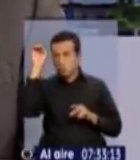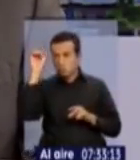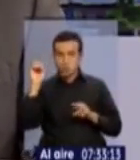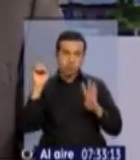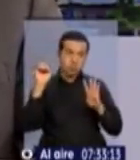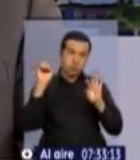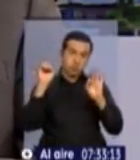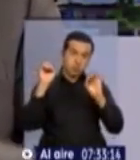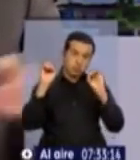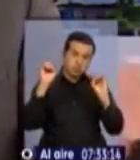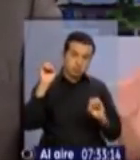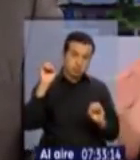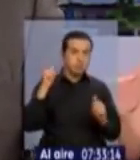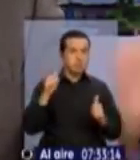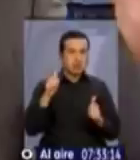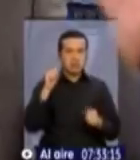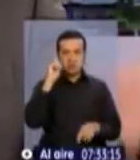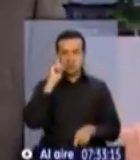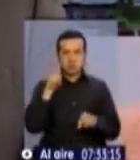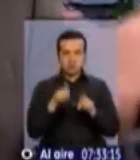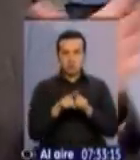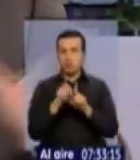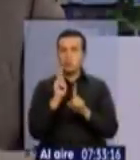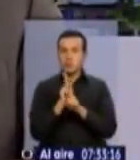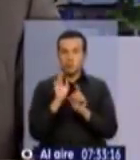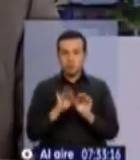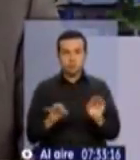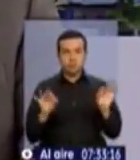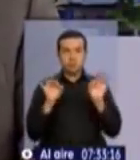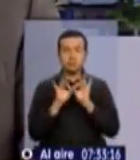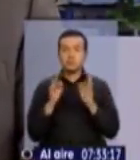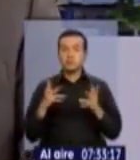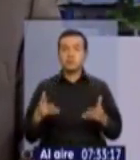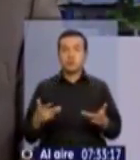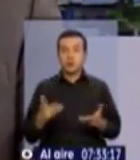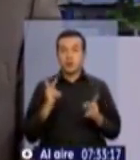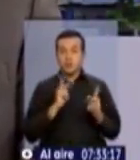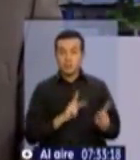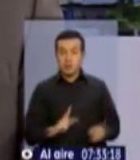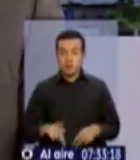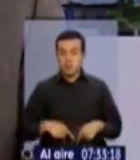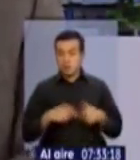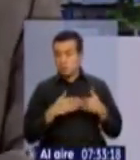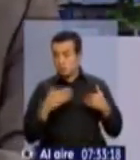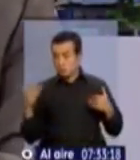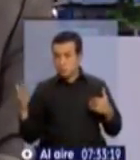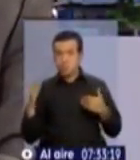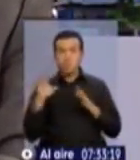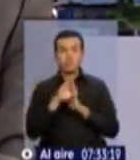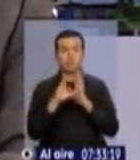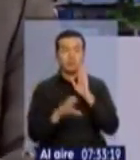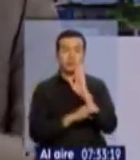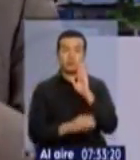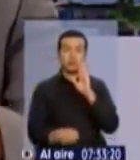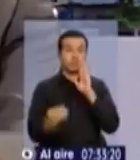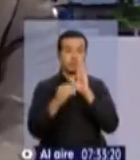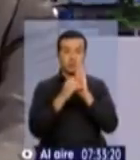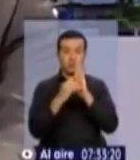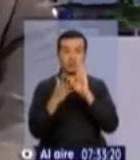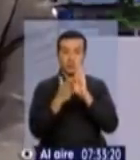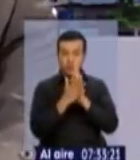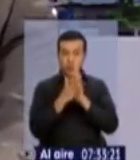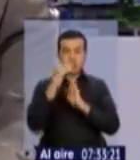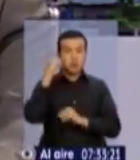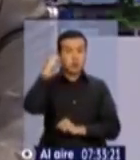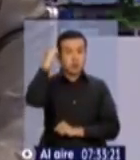en el plan de gobierno el eje central o uno de los ejes centrales va a ser el planteo una vida y si la constitución tiene consagrados un conjunto de derechos que no son